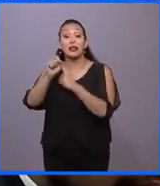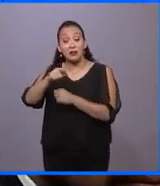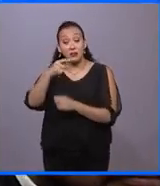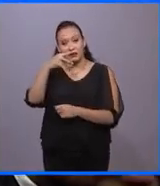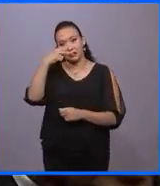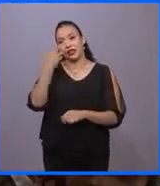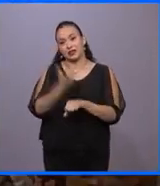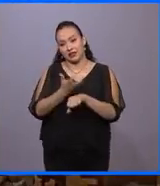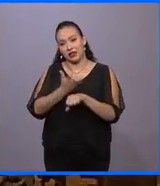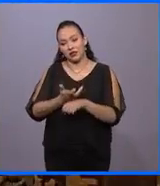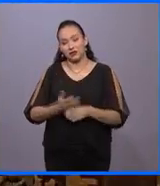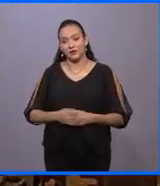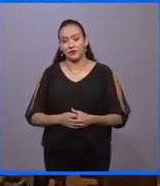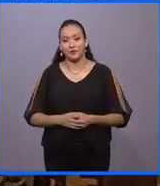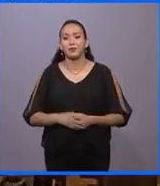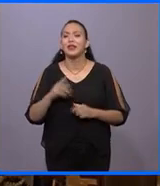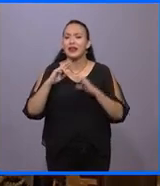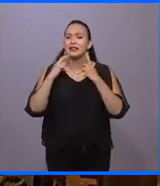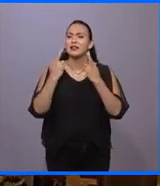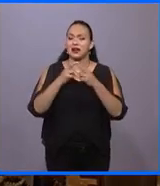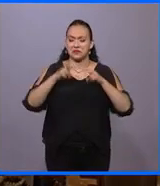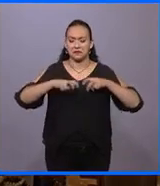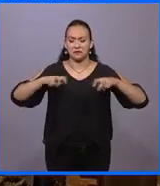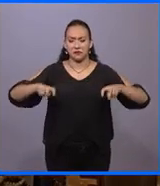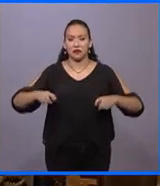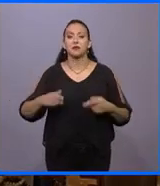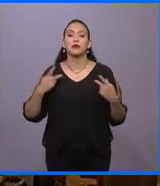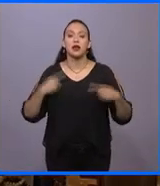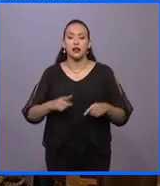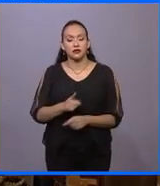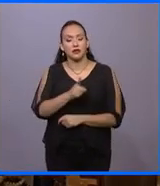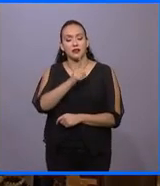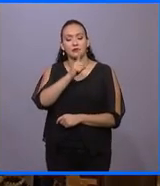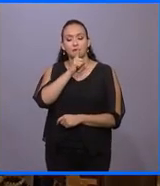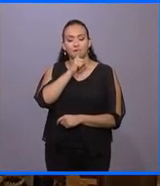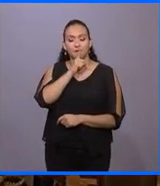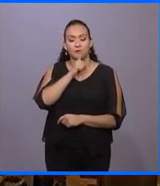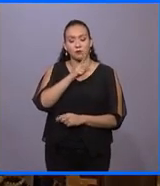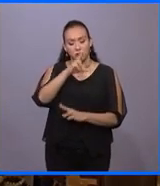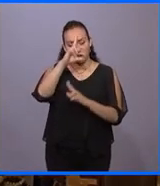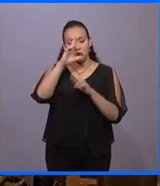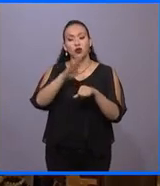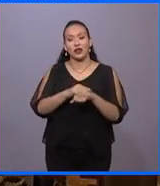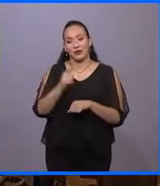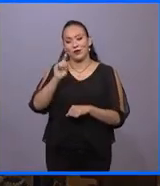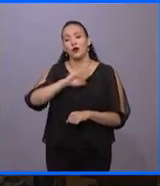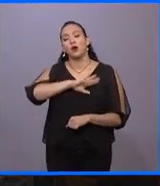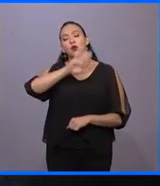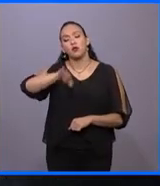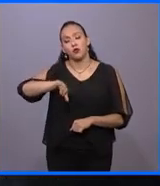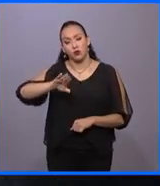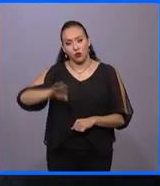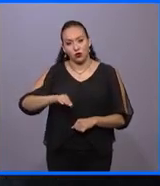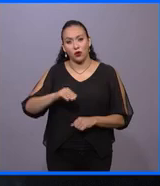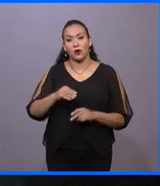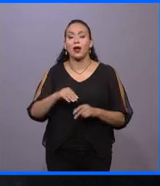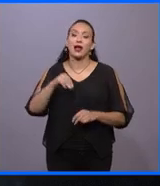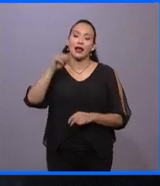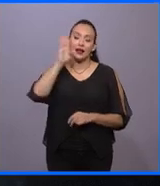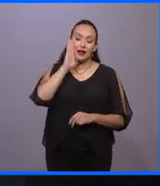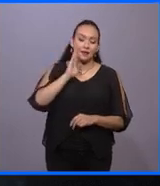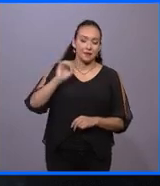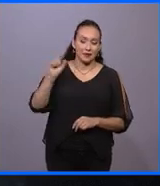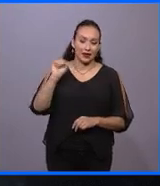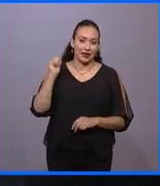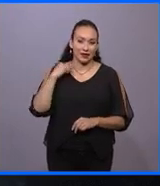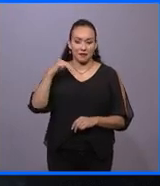Unidos. En el encuentro, las y los asistentes guardaron 1 minuto de silencio por el fallecimiento del ministro Mariano Azuela